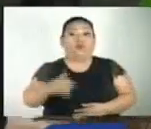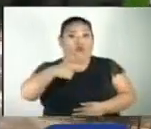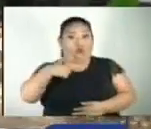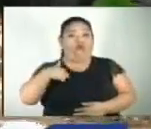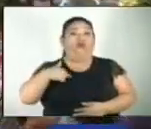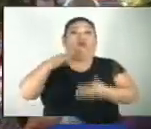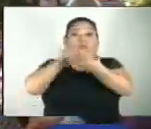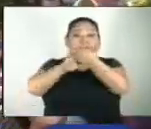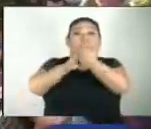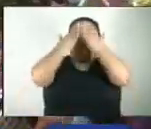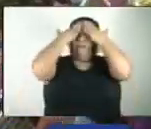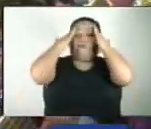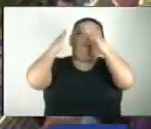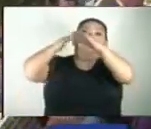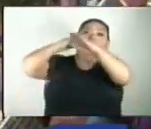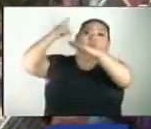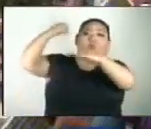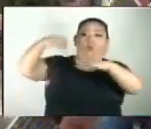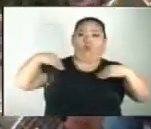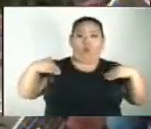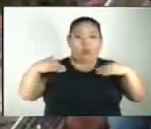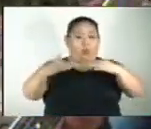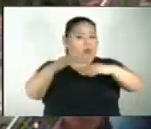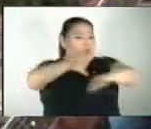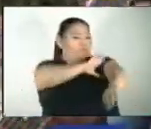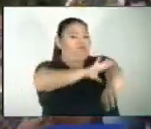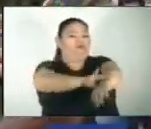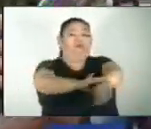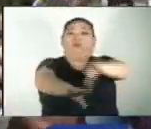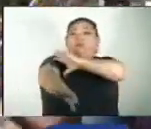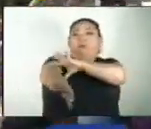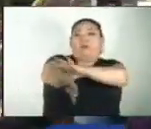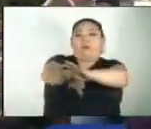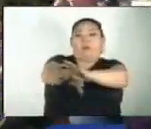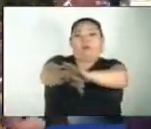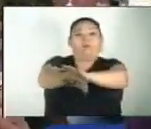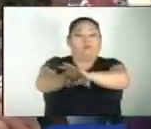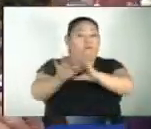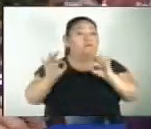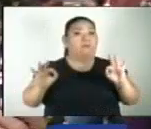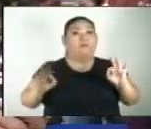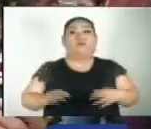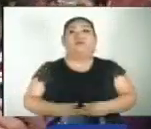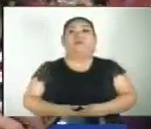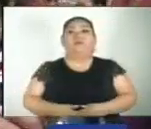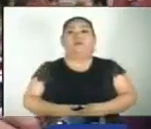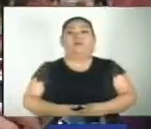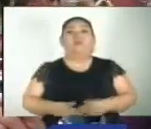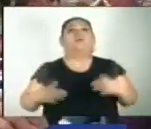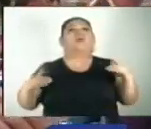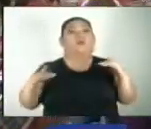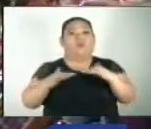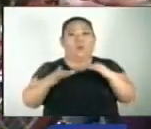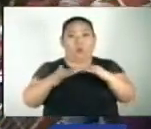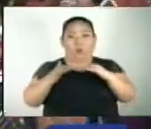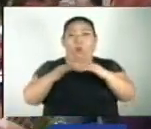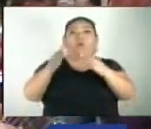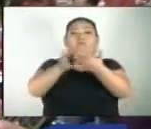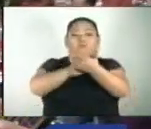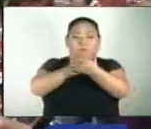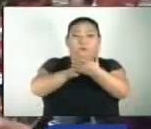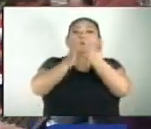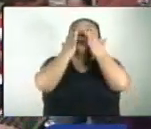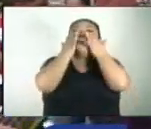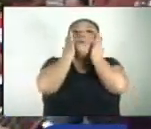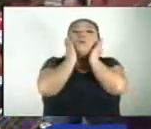bloqueador solar y uso ropa así como esta, adecuada, ropa así un poco manga larga. Y me pongo bloqueador solar también